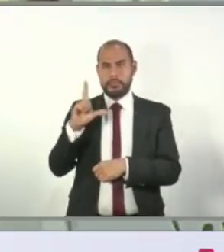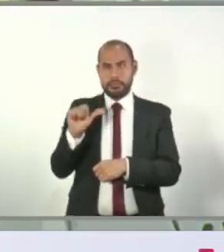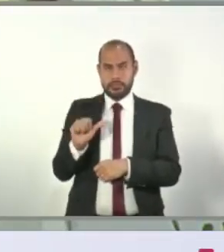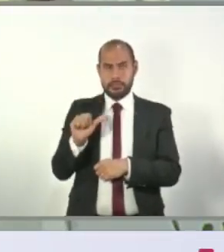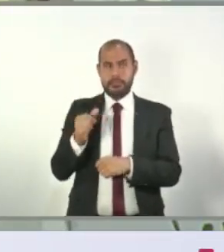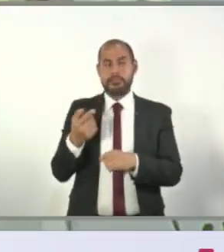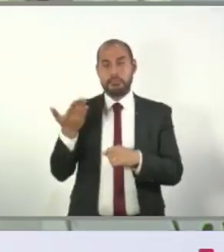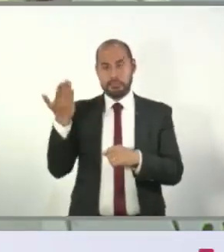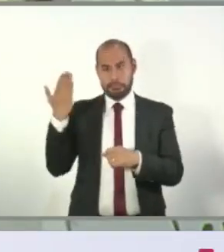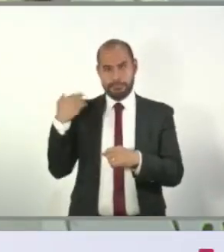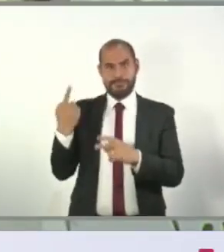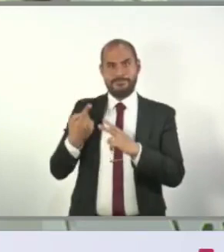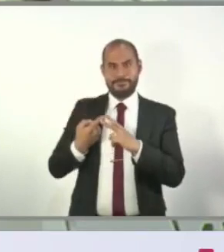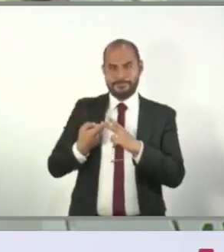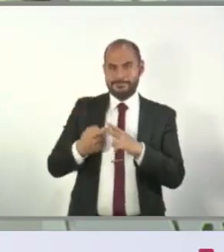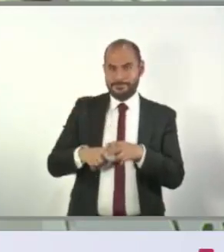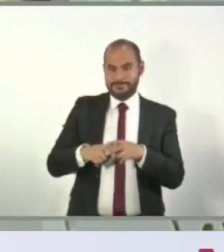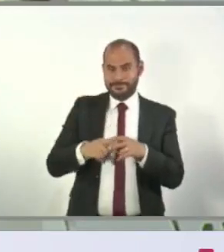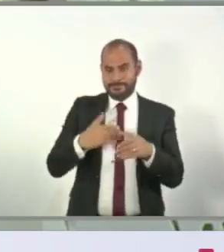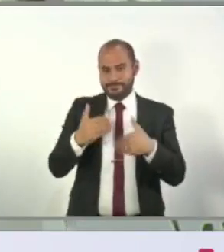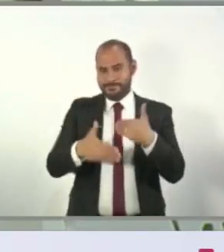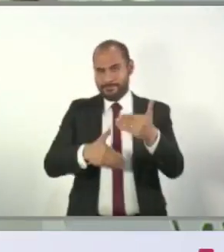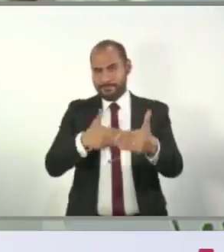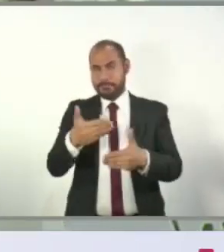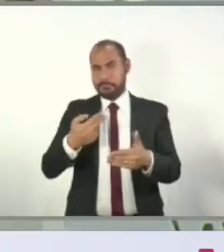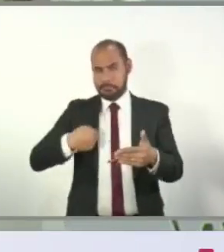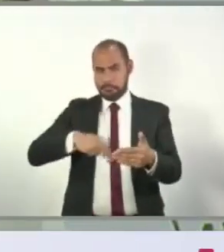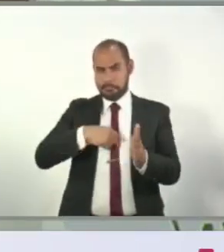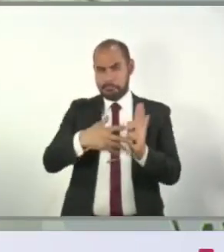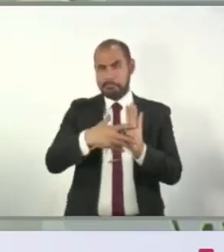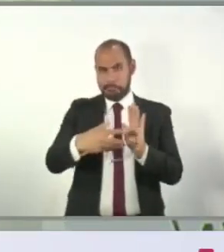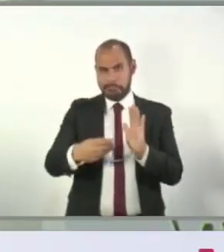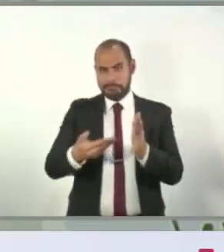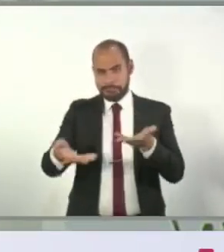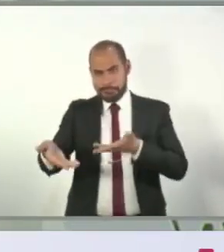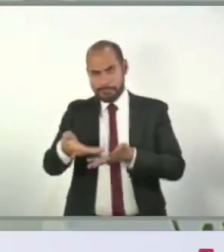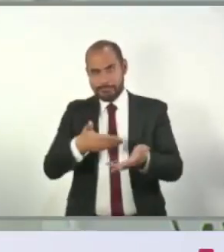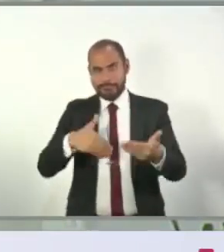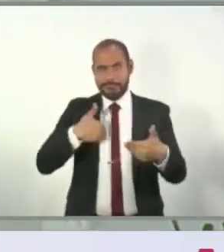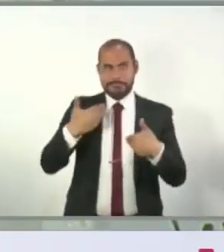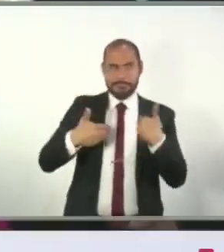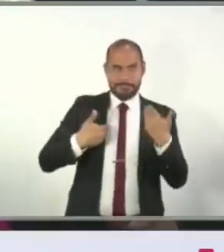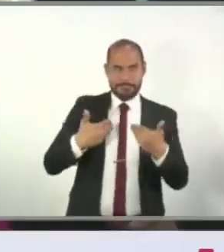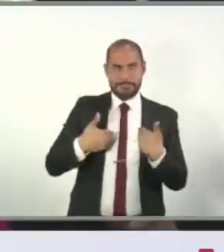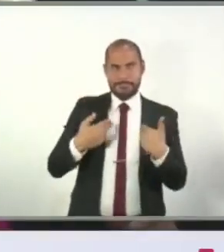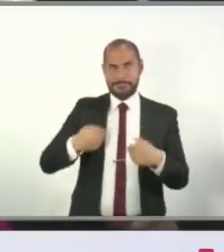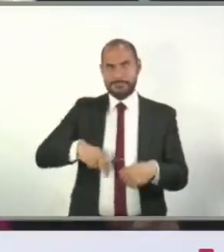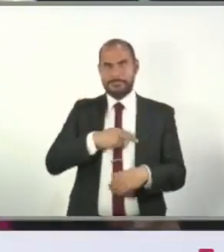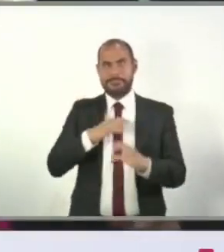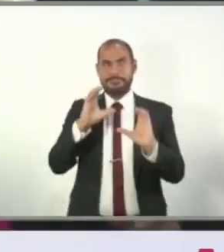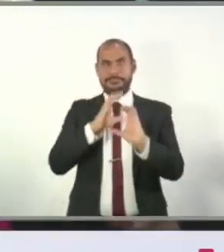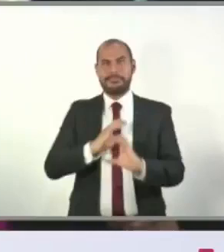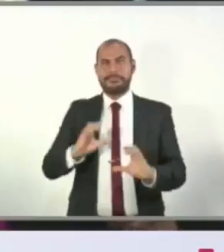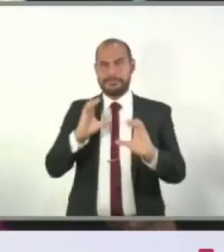los tiempos, merezcamos por tu Hijo Jesucristo compartir la vida eterna y cantar tus alabanzas.